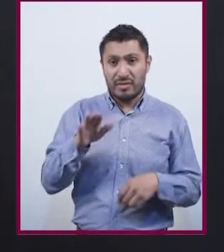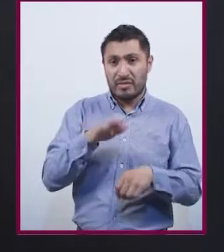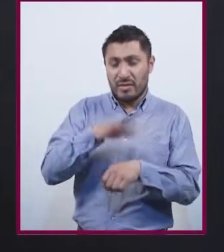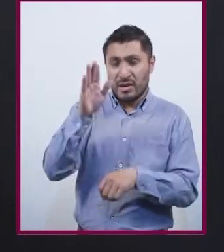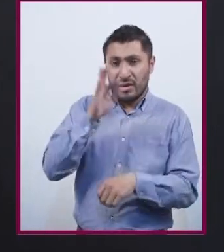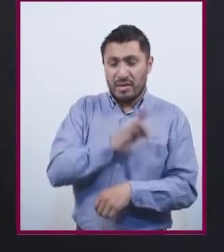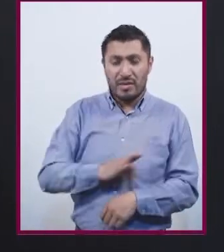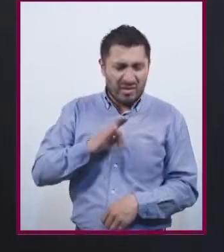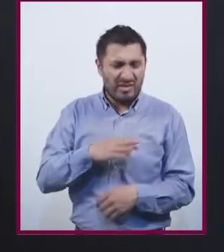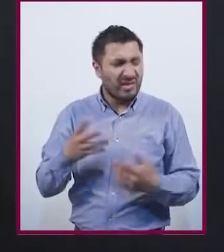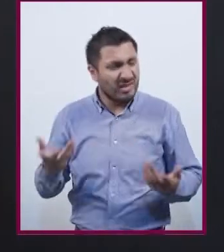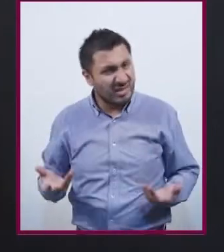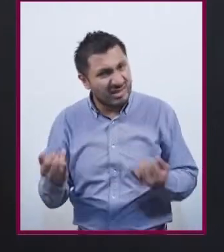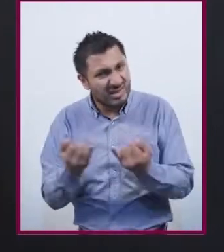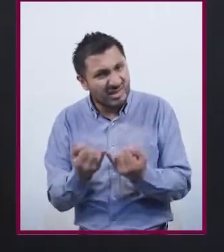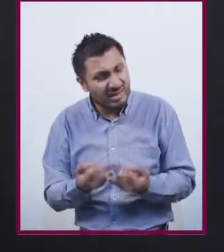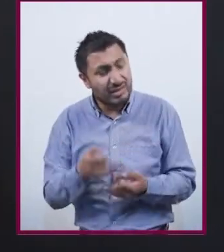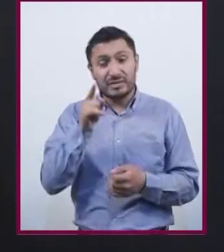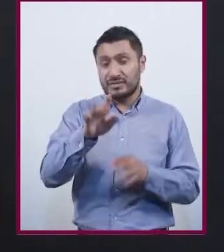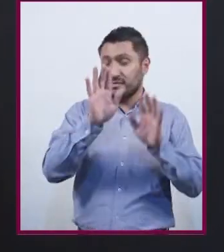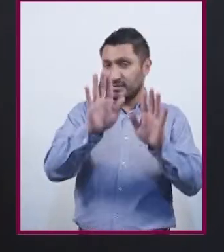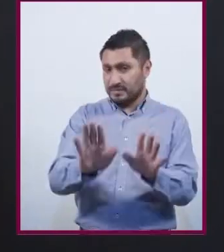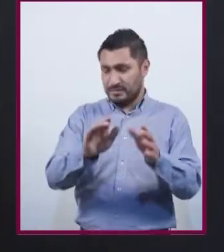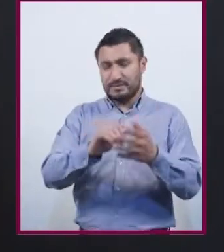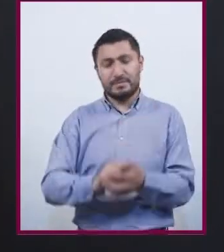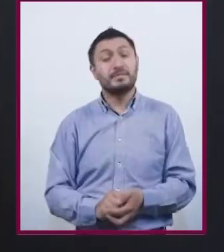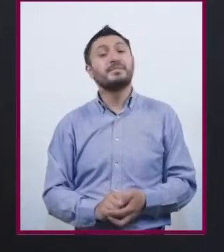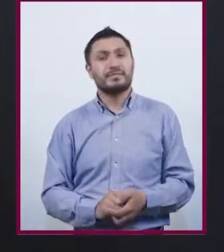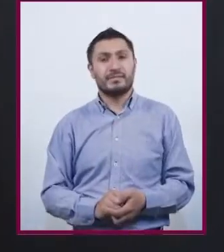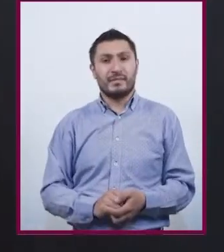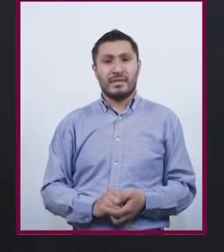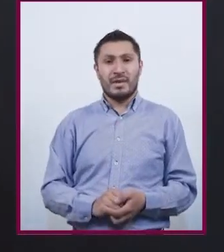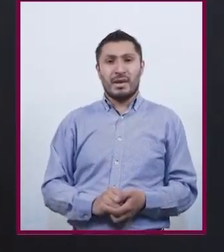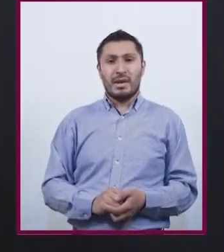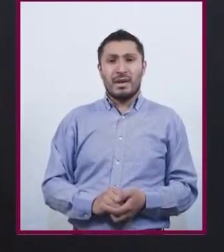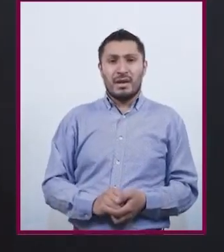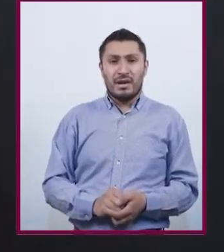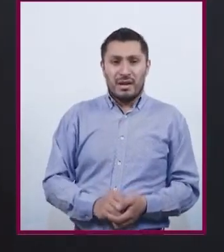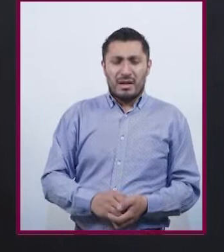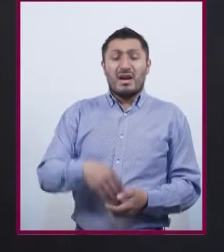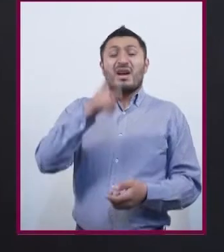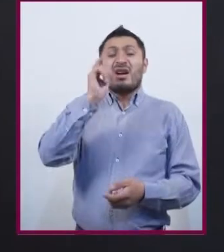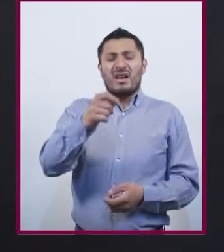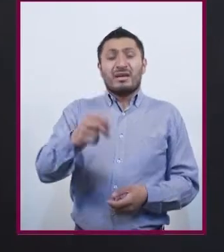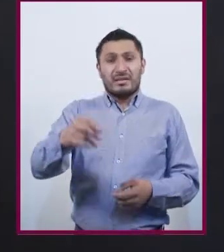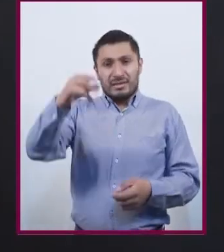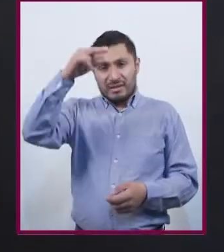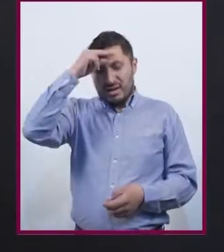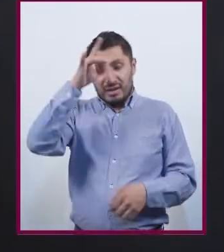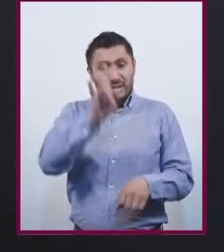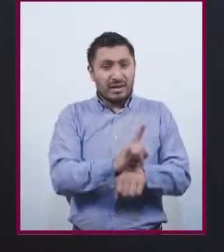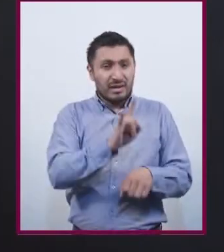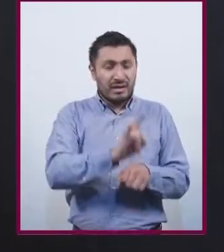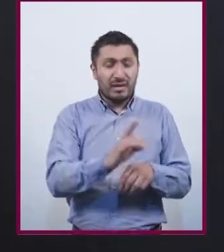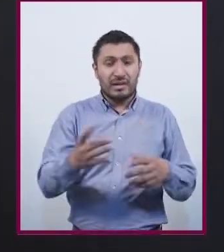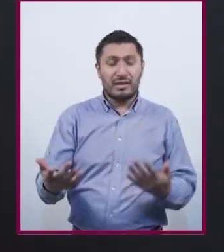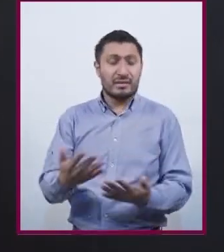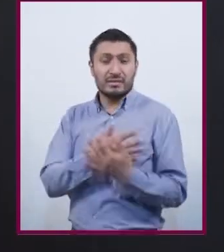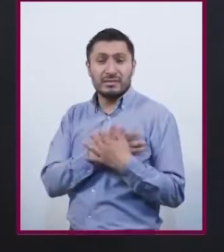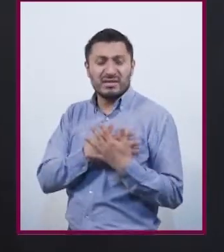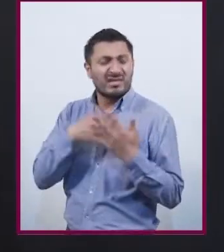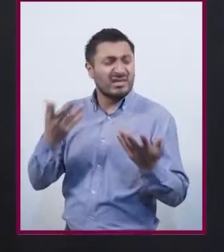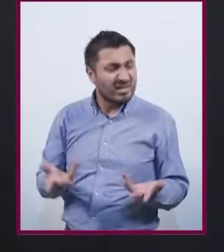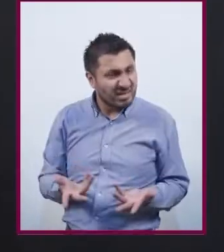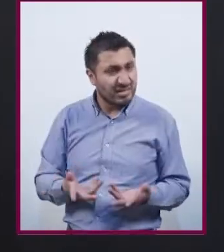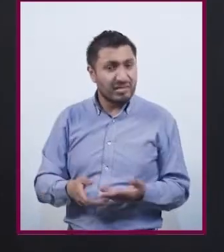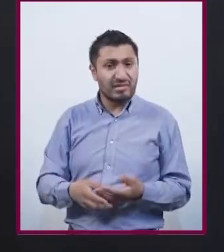también más felices. Vamos a detenernos un poco para no hacernos bolas con tantos conceptos. ¿Qué tiene que ver la inteligencia artificial